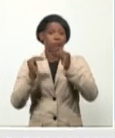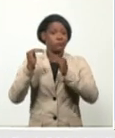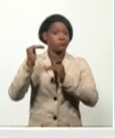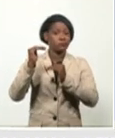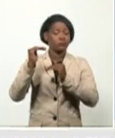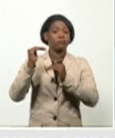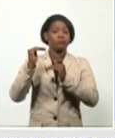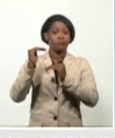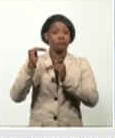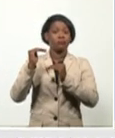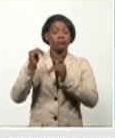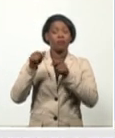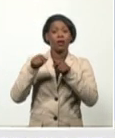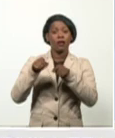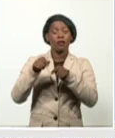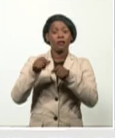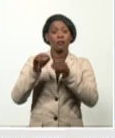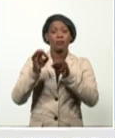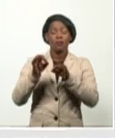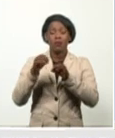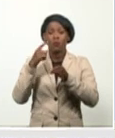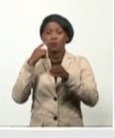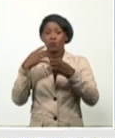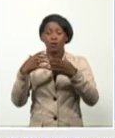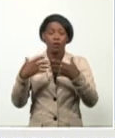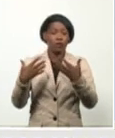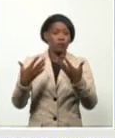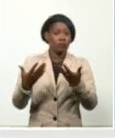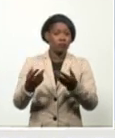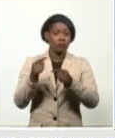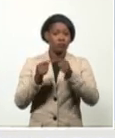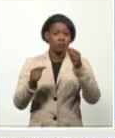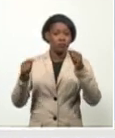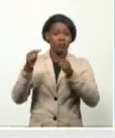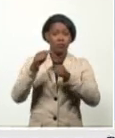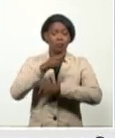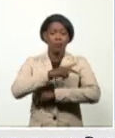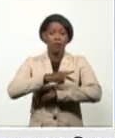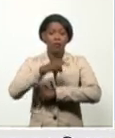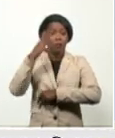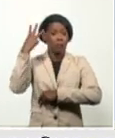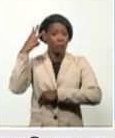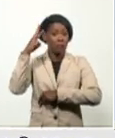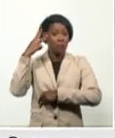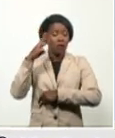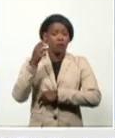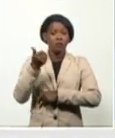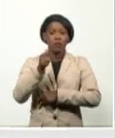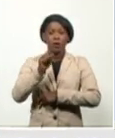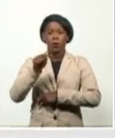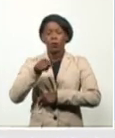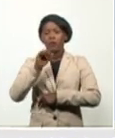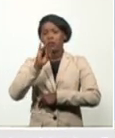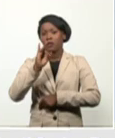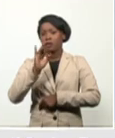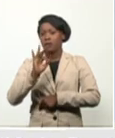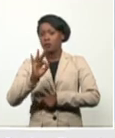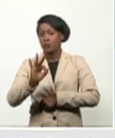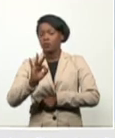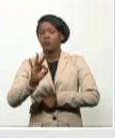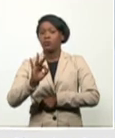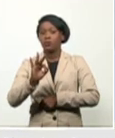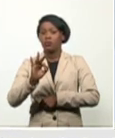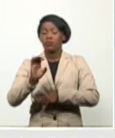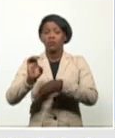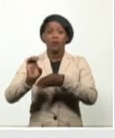Ahí, de manera significativa, México con una tasa de 10,78, Ecuador con